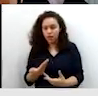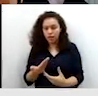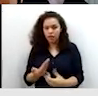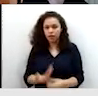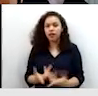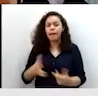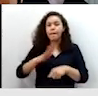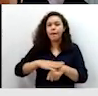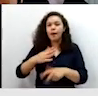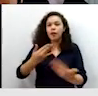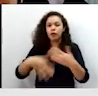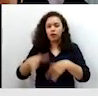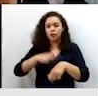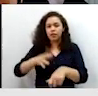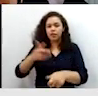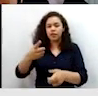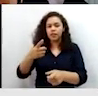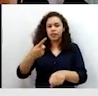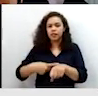para evitar enfermedades diarreicas.